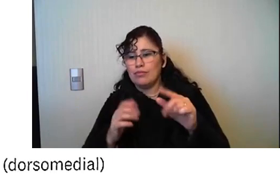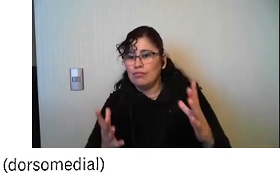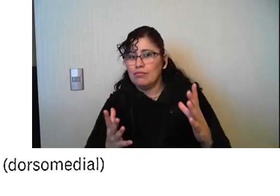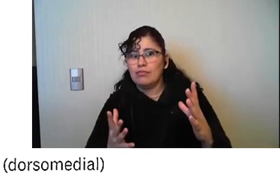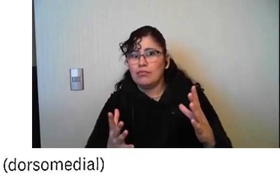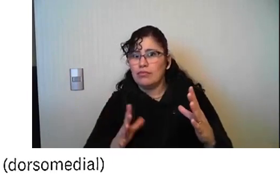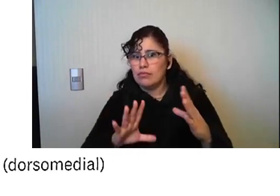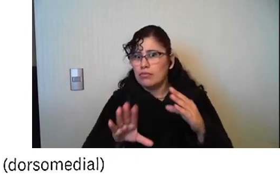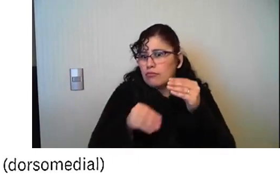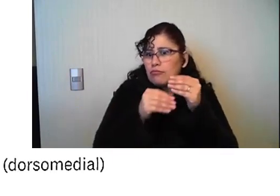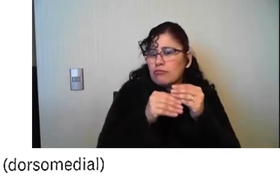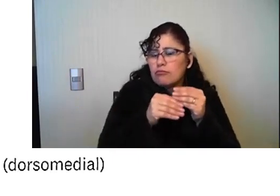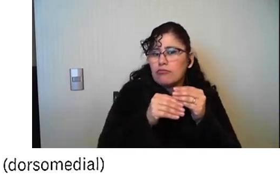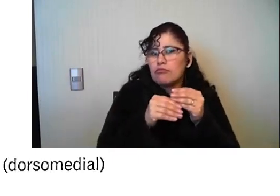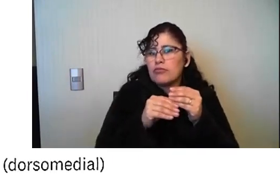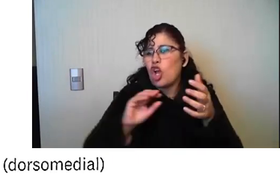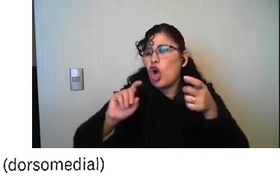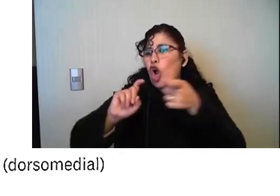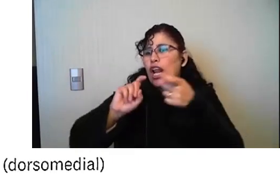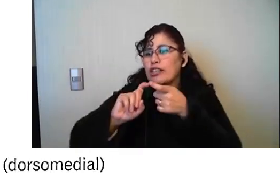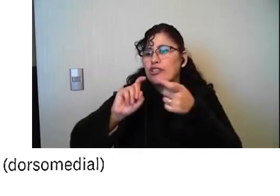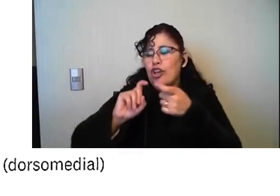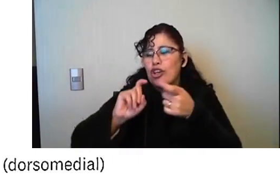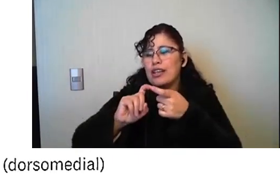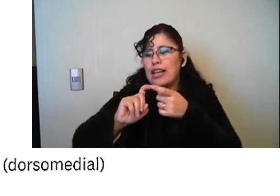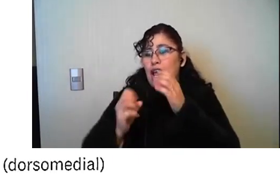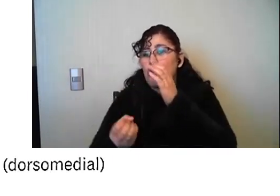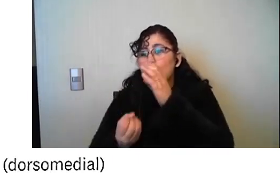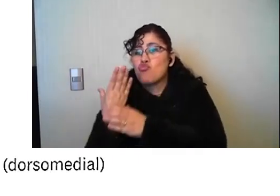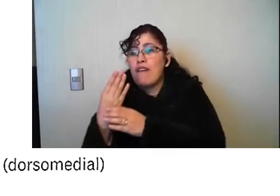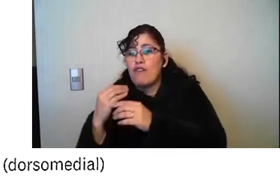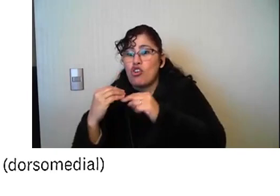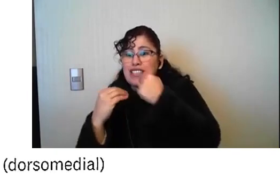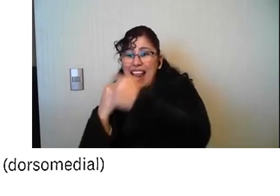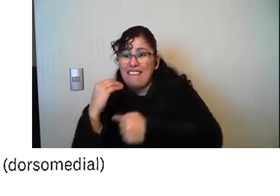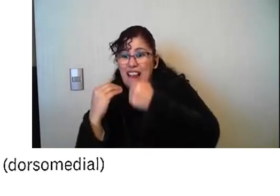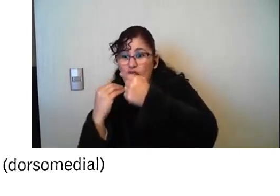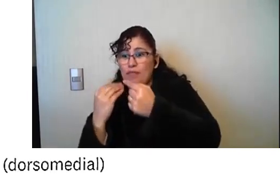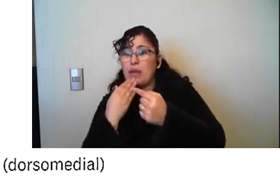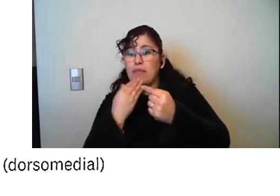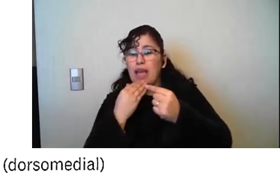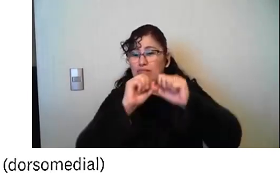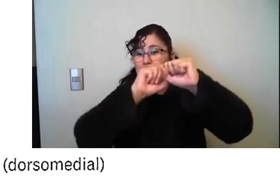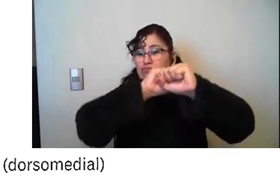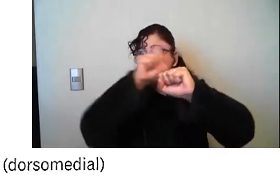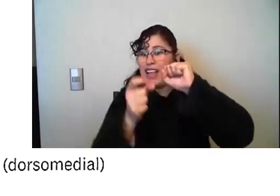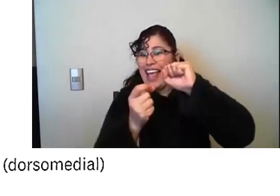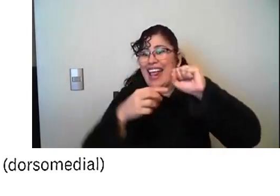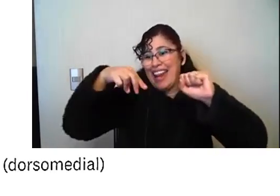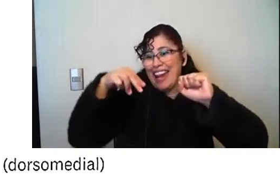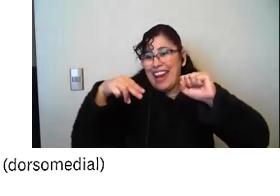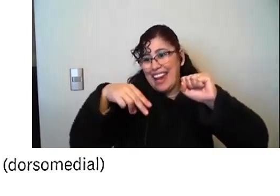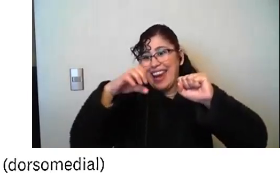fundamental de la conexión entre el neocerebelo y la neocorteza. El tálamo es el